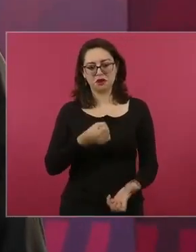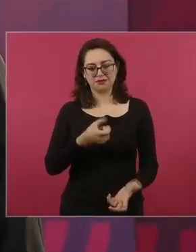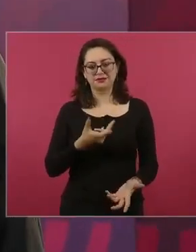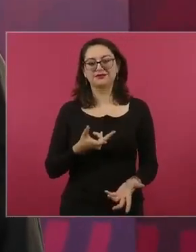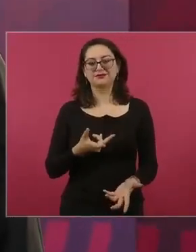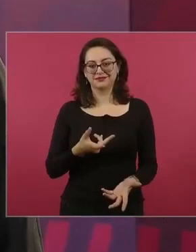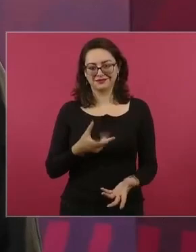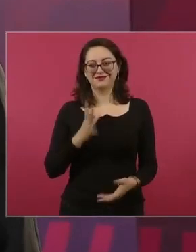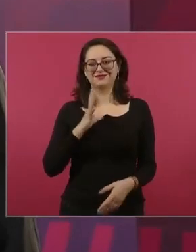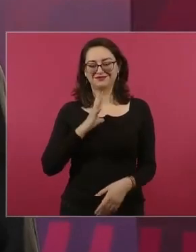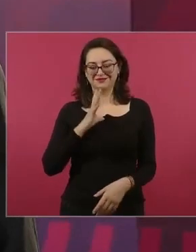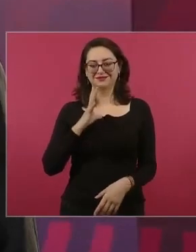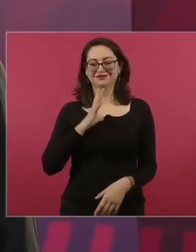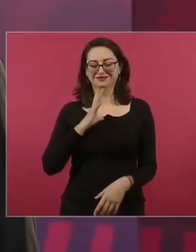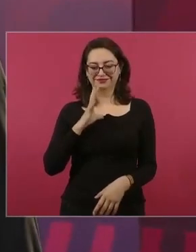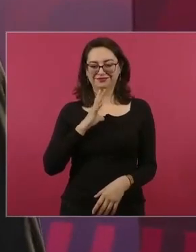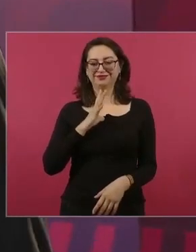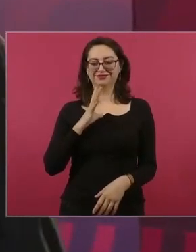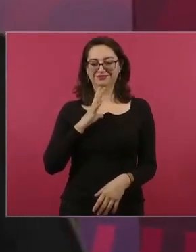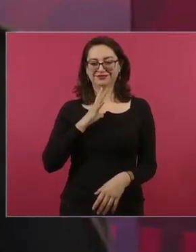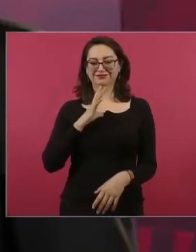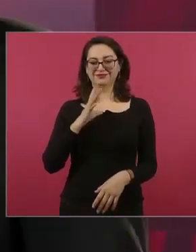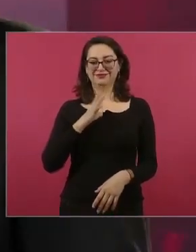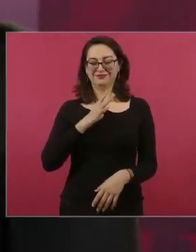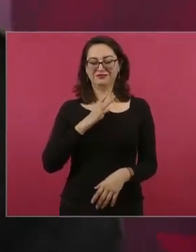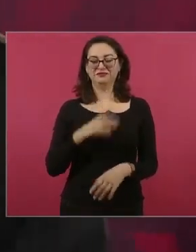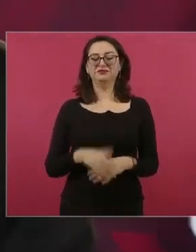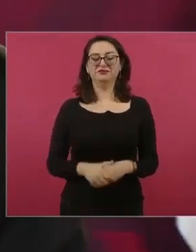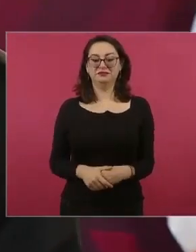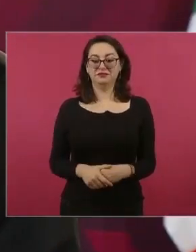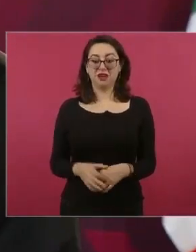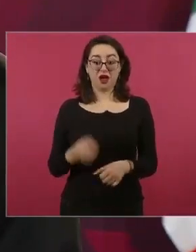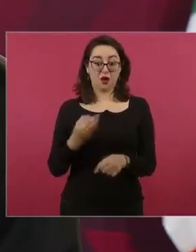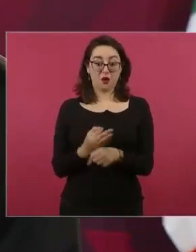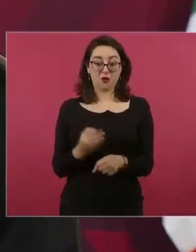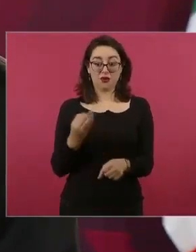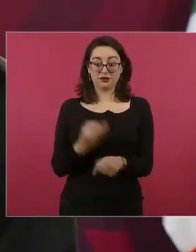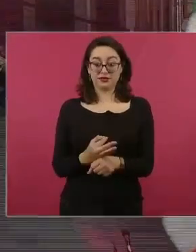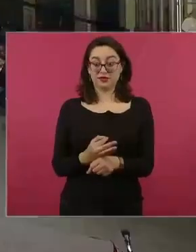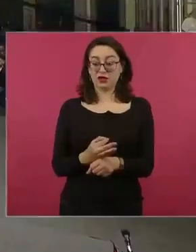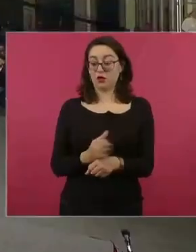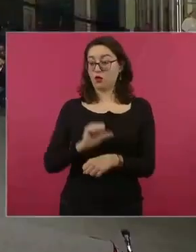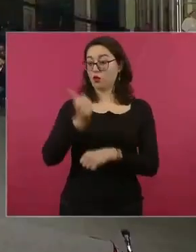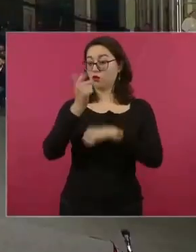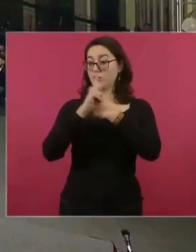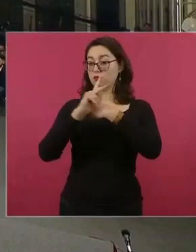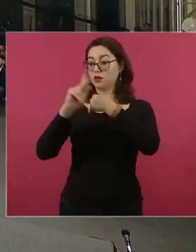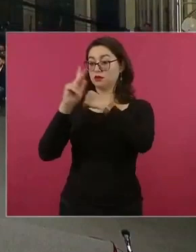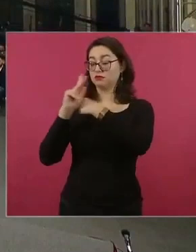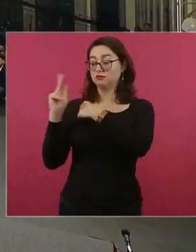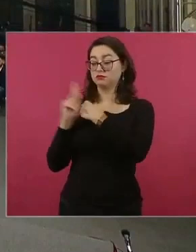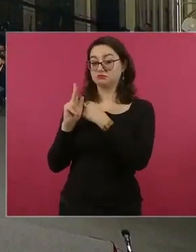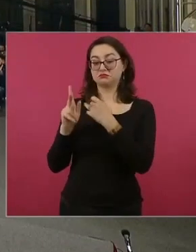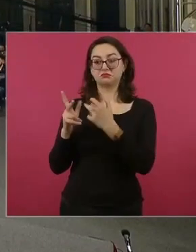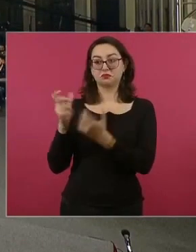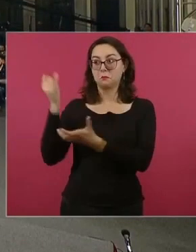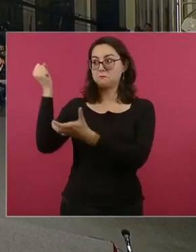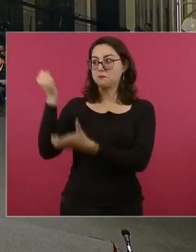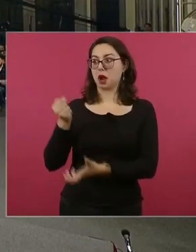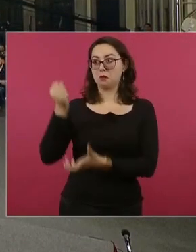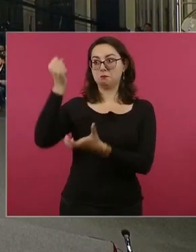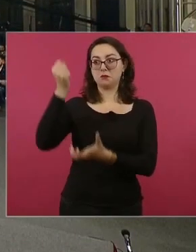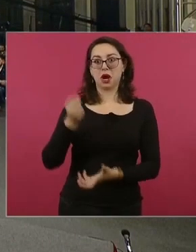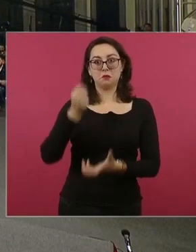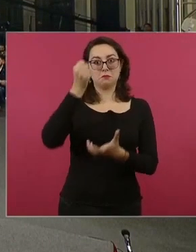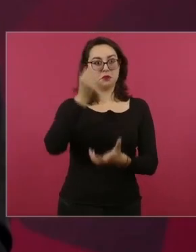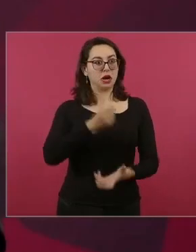negocios de todo tipo sino nada más ve guerreros sinaloas Sonora Tijuana todos estos grupos del crimen organizado no